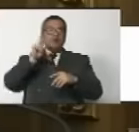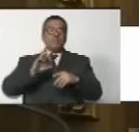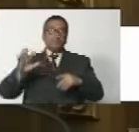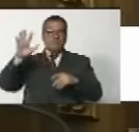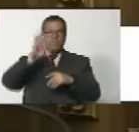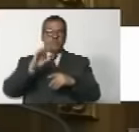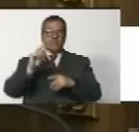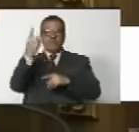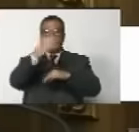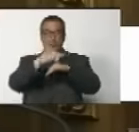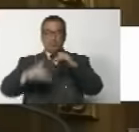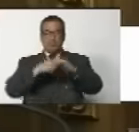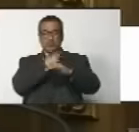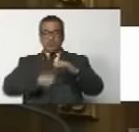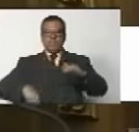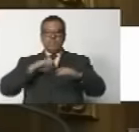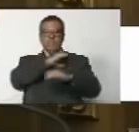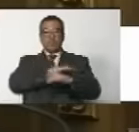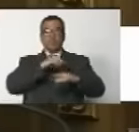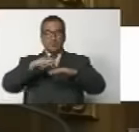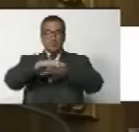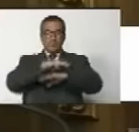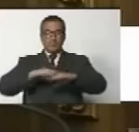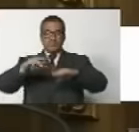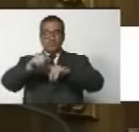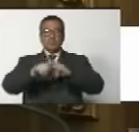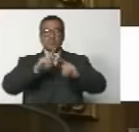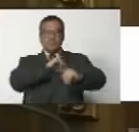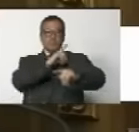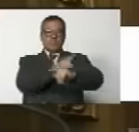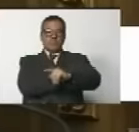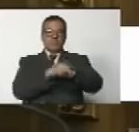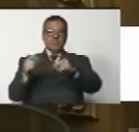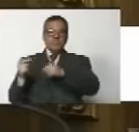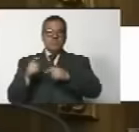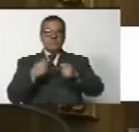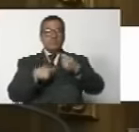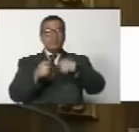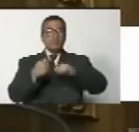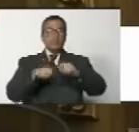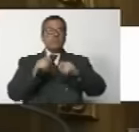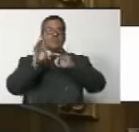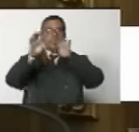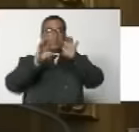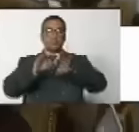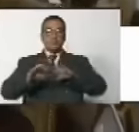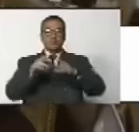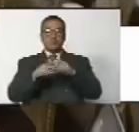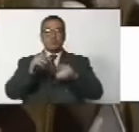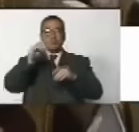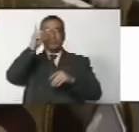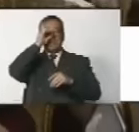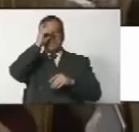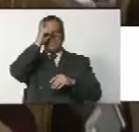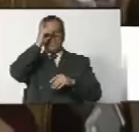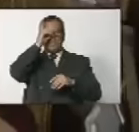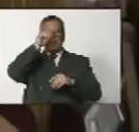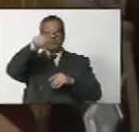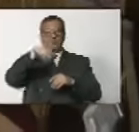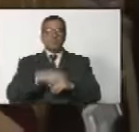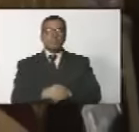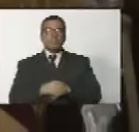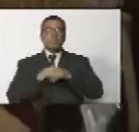Venezuela, primera vicepresidenta del Consejo de Ministros y ministra del Poder Popular de Economía, Finanzas y Comercio Exterior, ciudadana Delcy Eloína Rodríguez